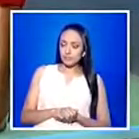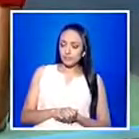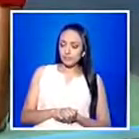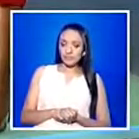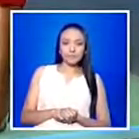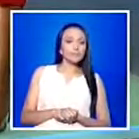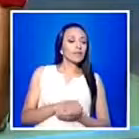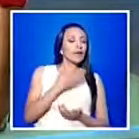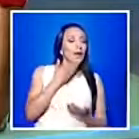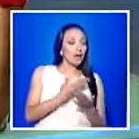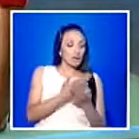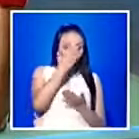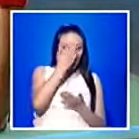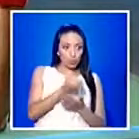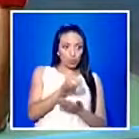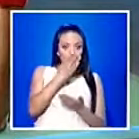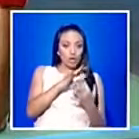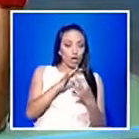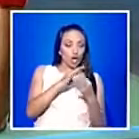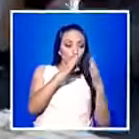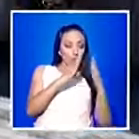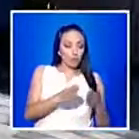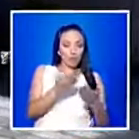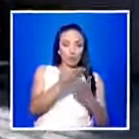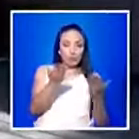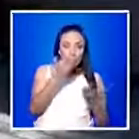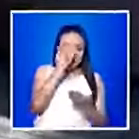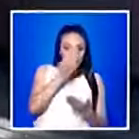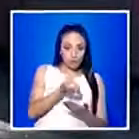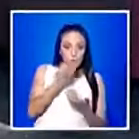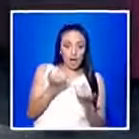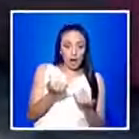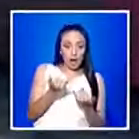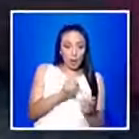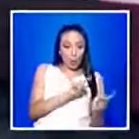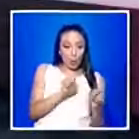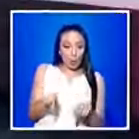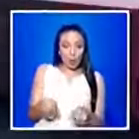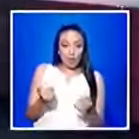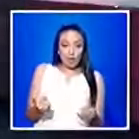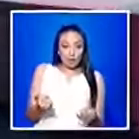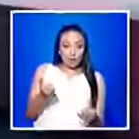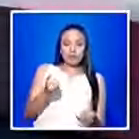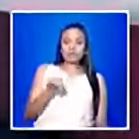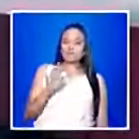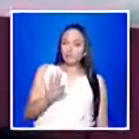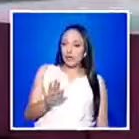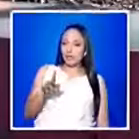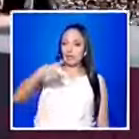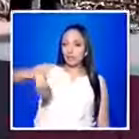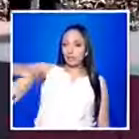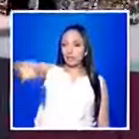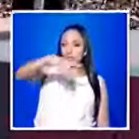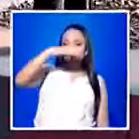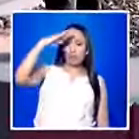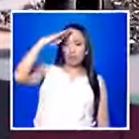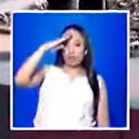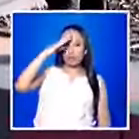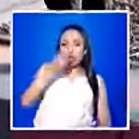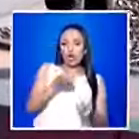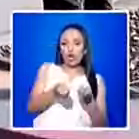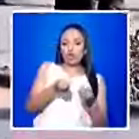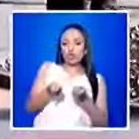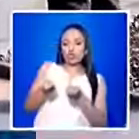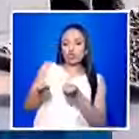¿Cómo están, compañeros, amigos televidentes? Muy buenos días, vecinos y vecinas. Como ustedes pueden observar, a esta hora de la mañana ya se está interviniendo acá en el bulevar